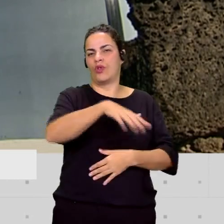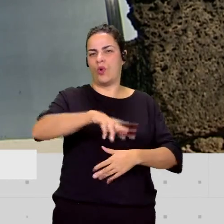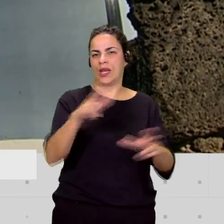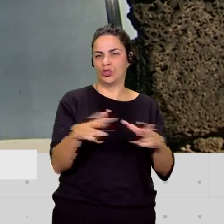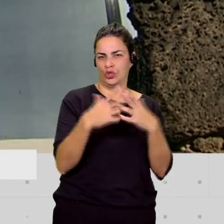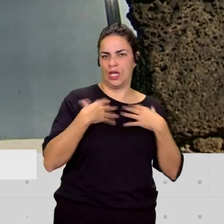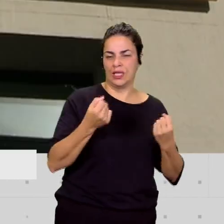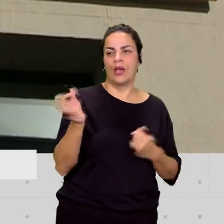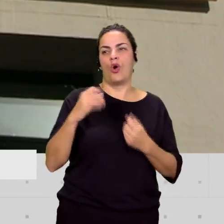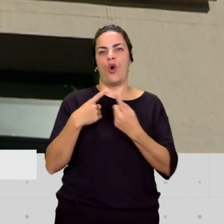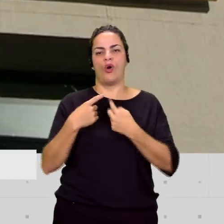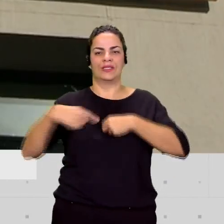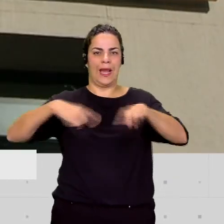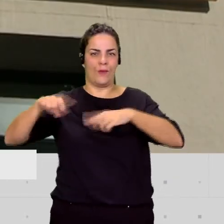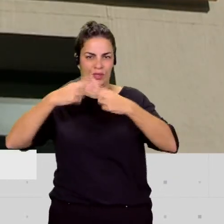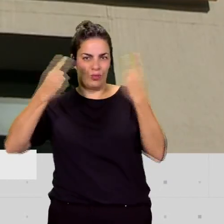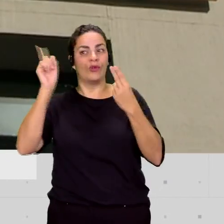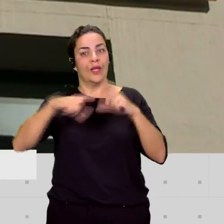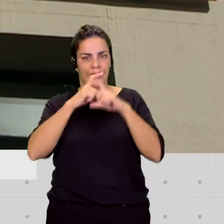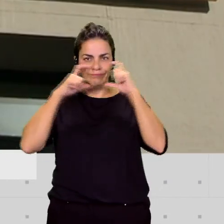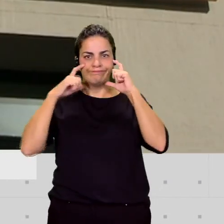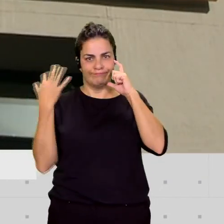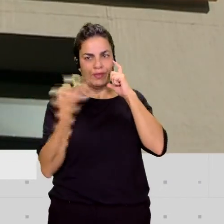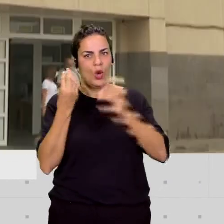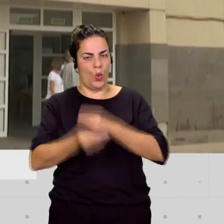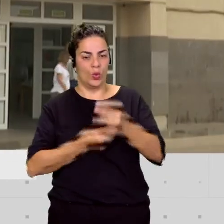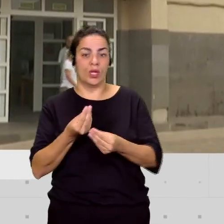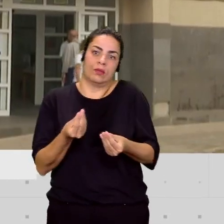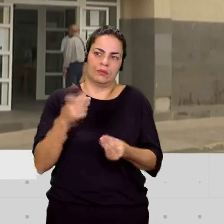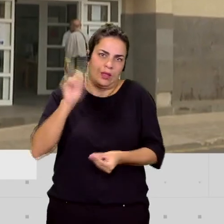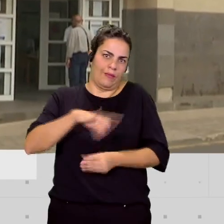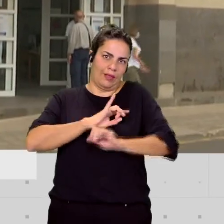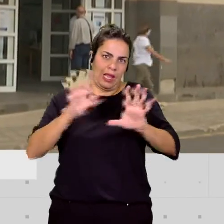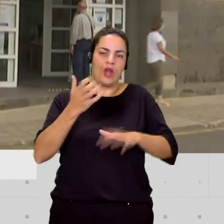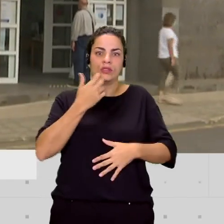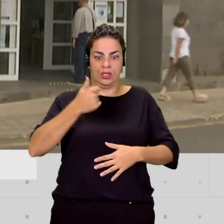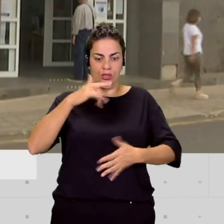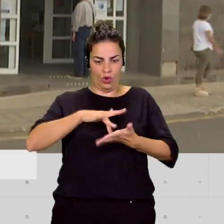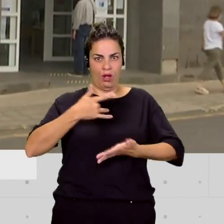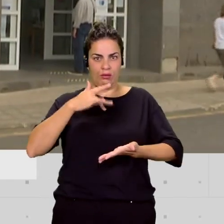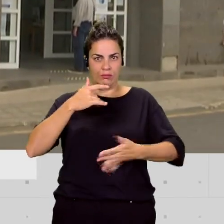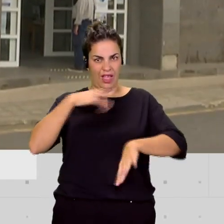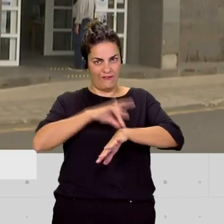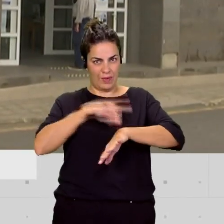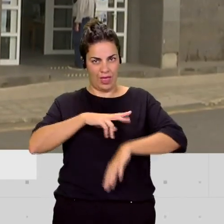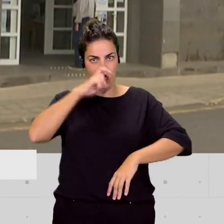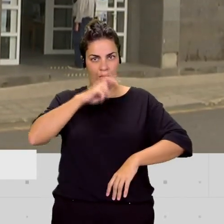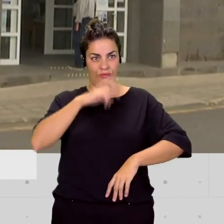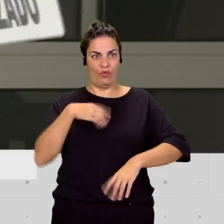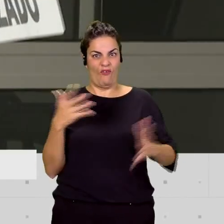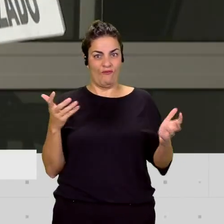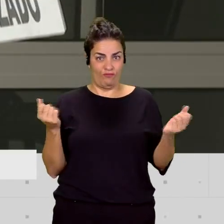transporte público y naturalmente que si estamos con una infección respiratoria aguda, lo consciente,